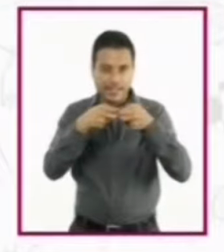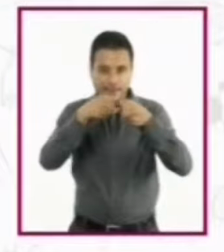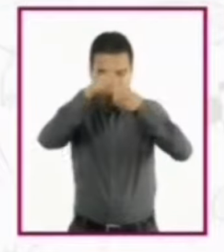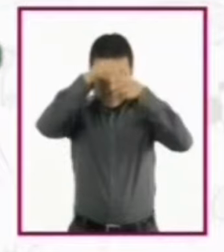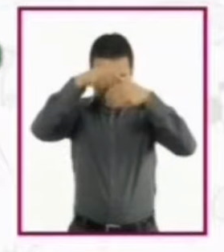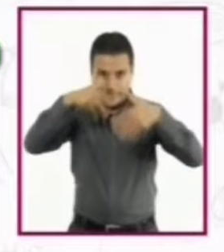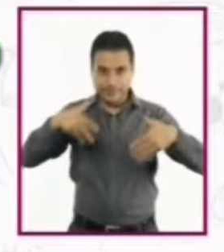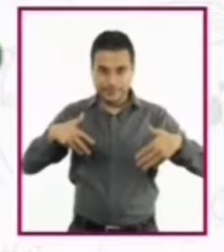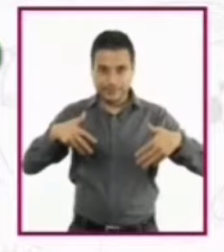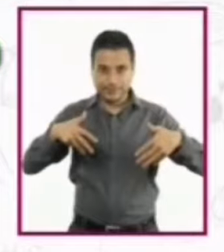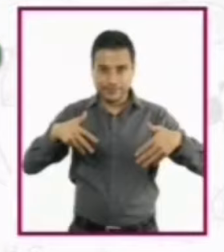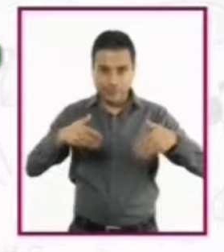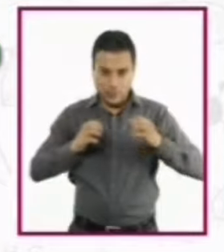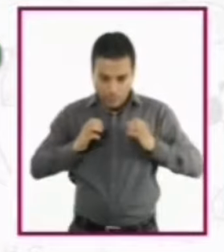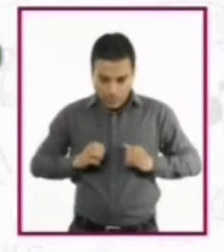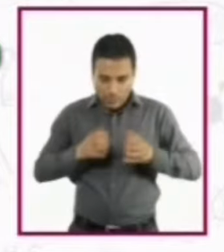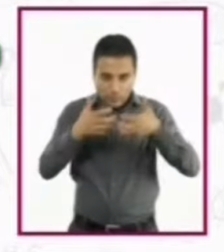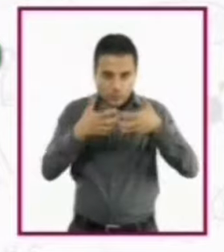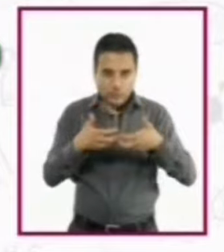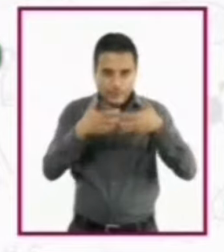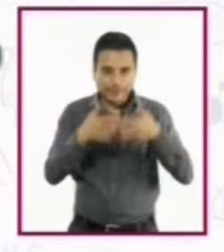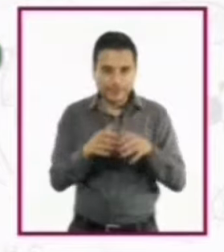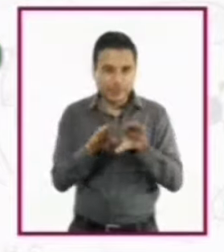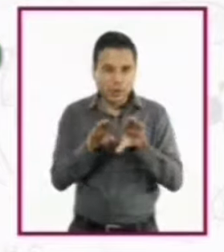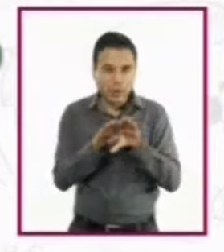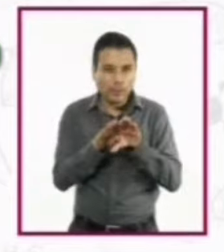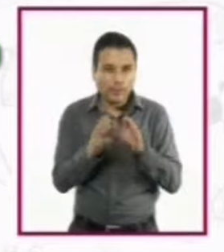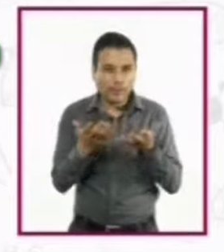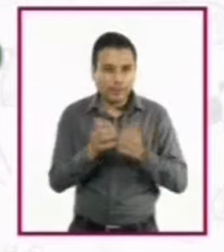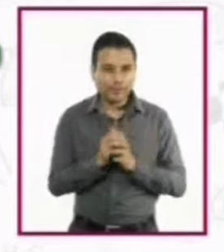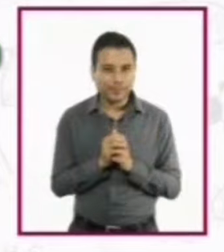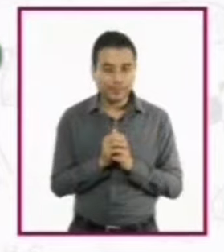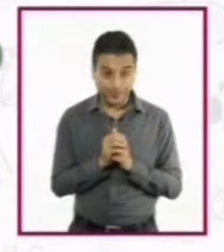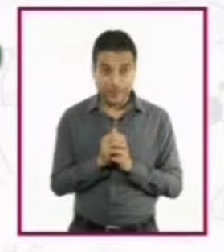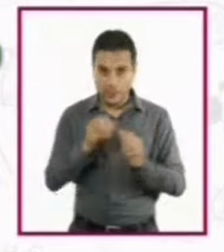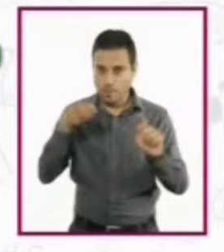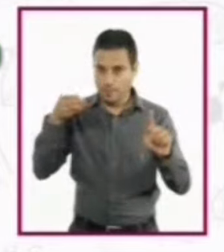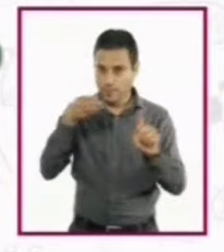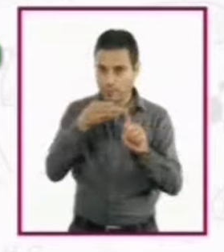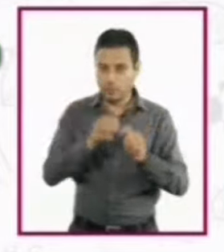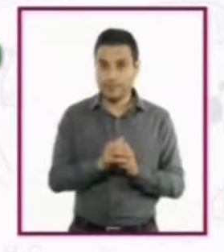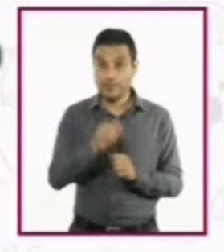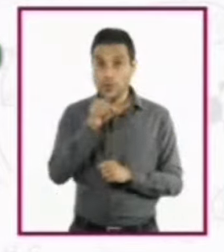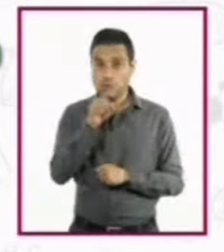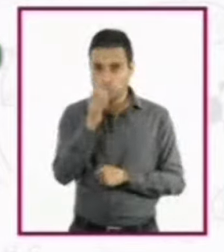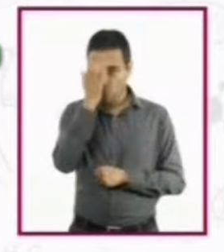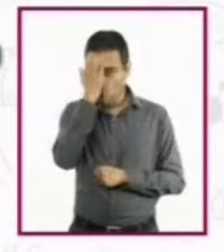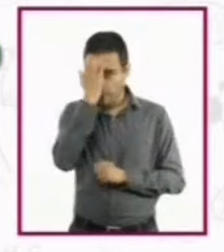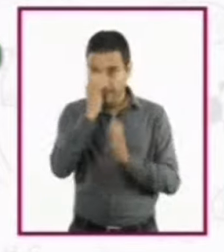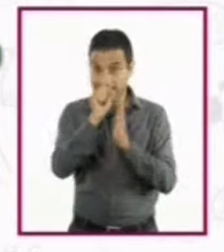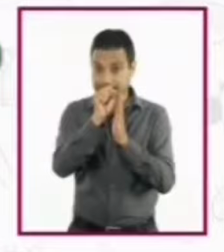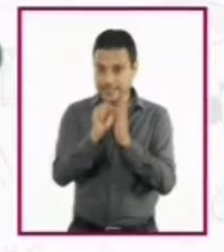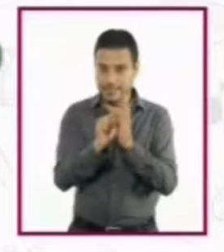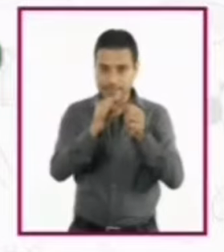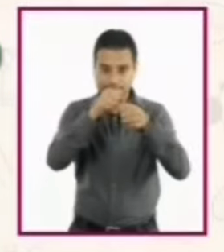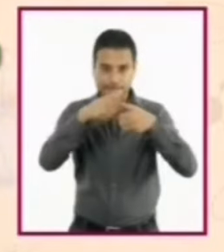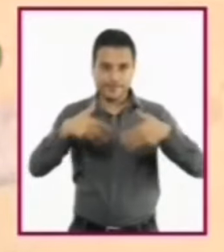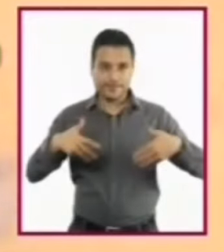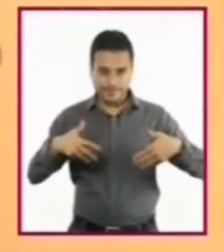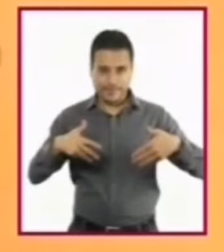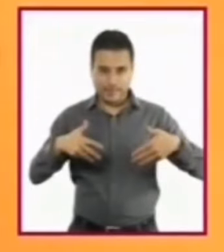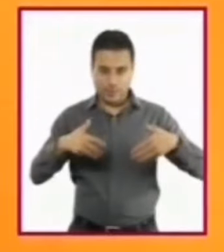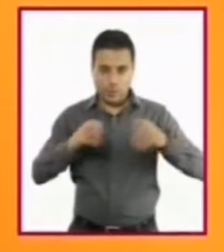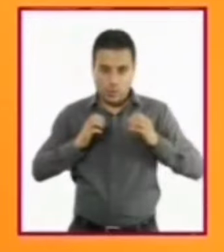cuerpo. En esta ocasión abordaremos el propósito reconocer sistemas del cuerpo humano, respiratorio